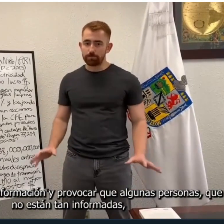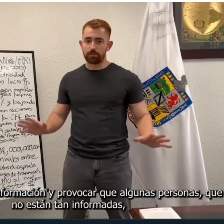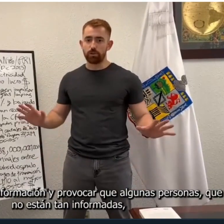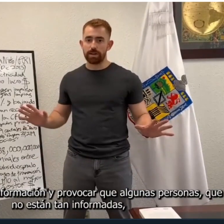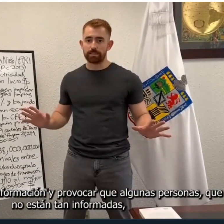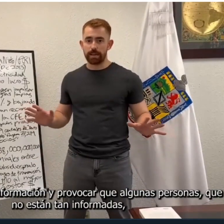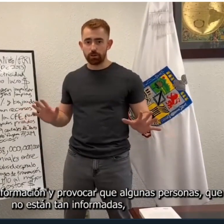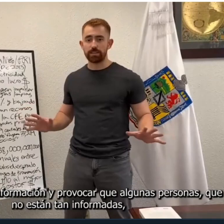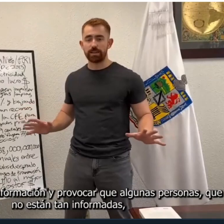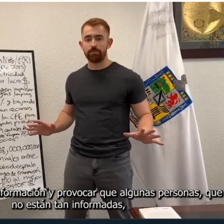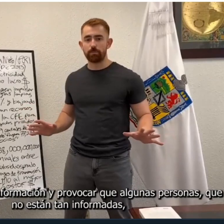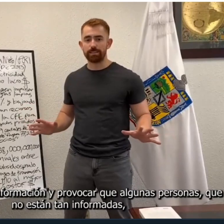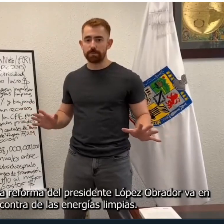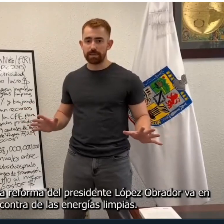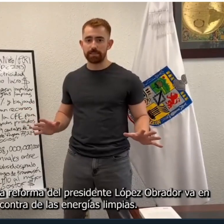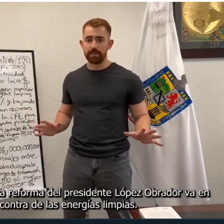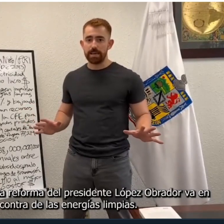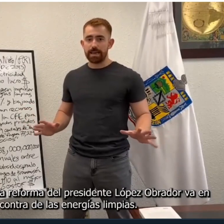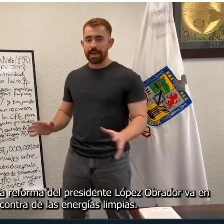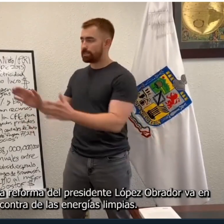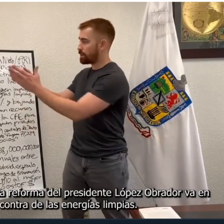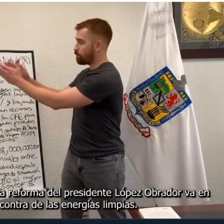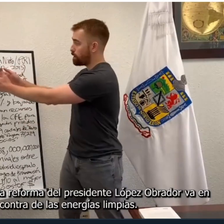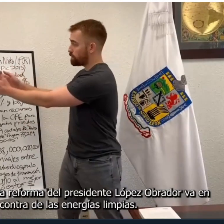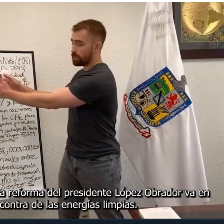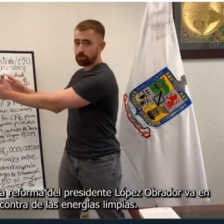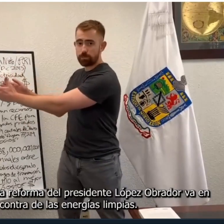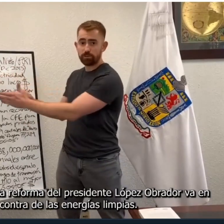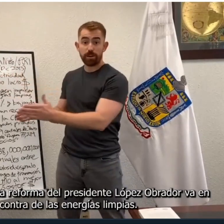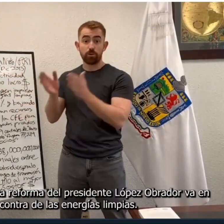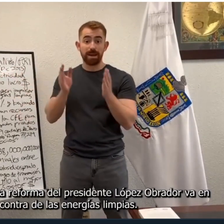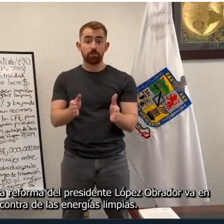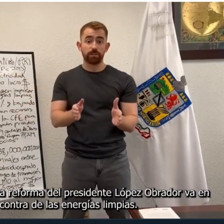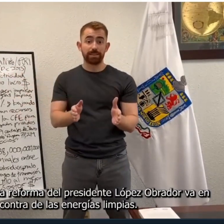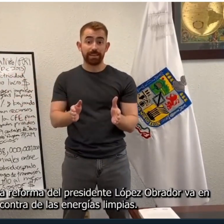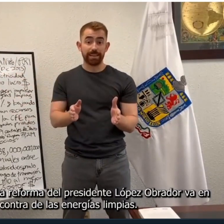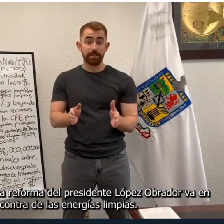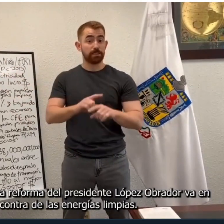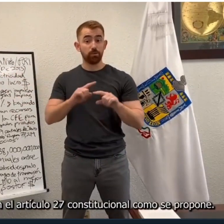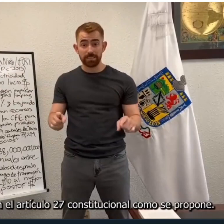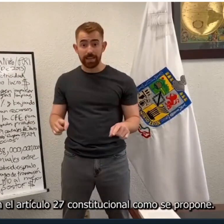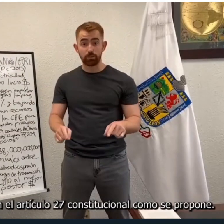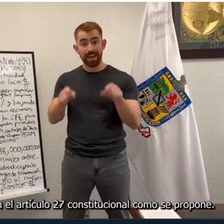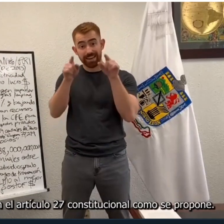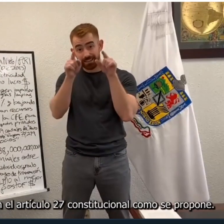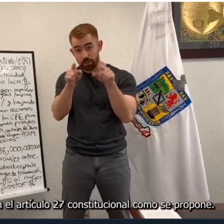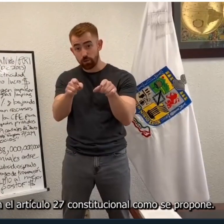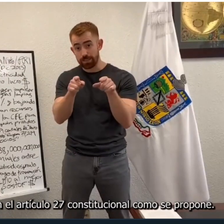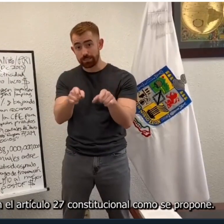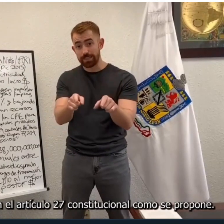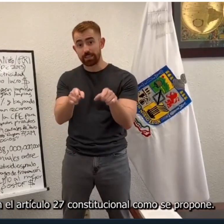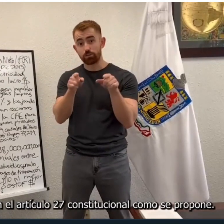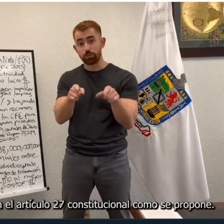algunas personas que no están tan informadas piensen que esta reforma del presidente López Obrador va en contra de las energías limpias. No es cierto. Lean el